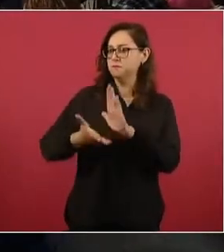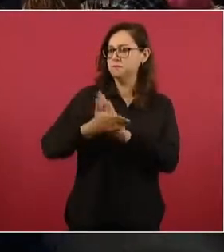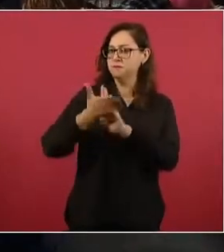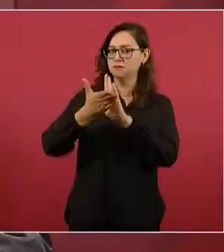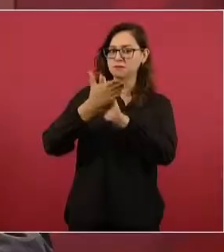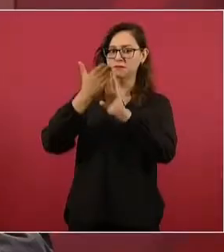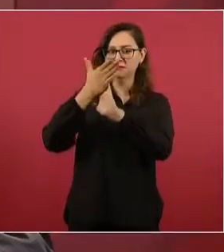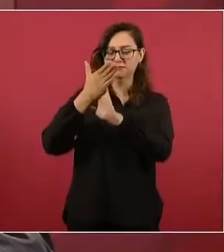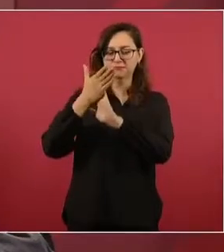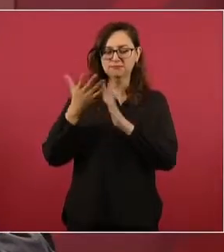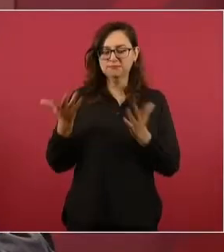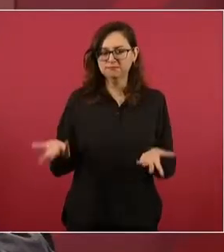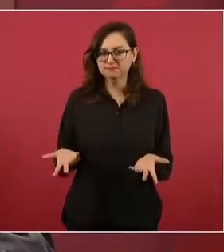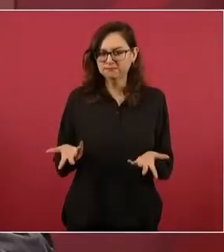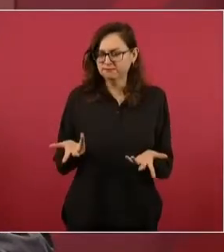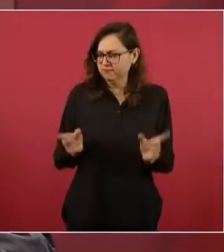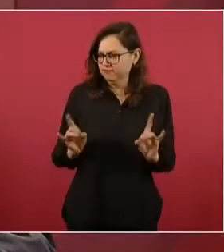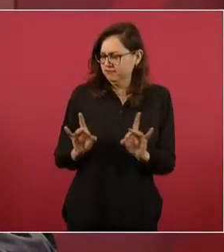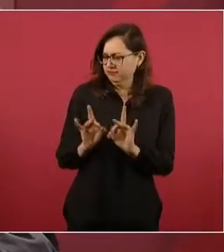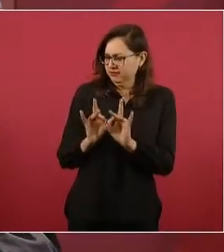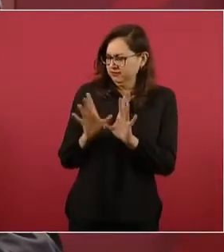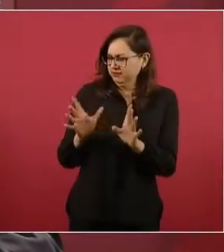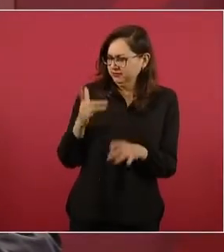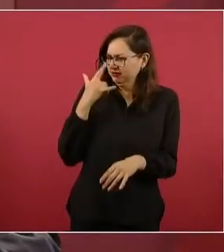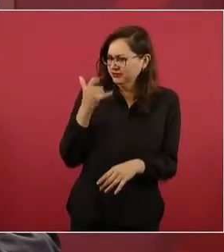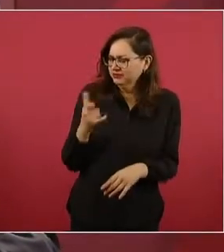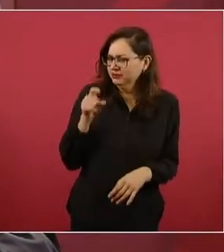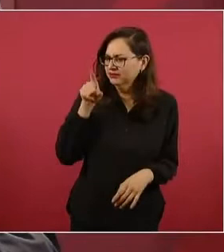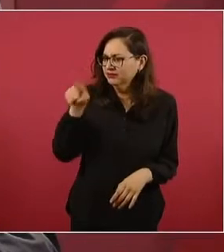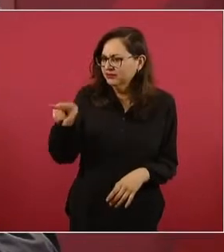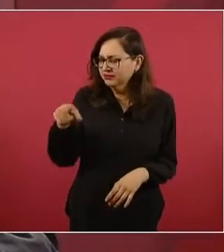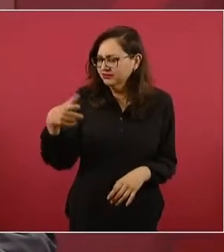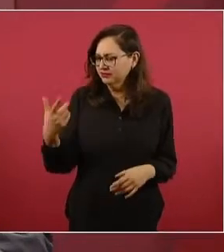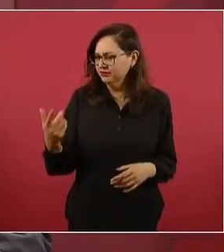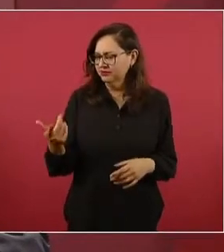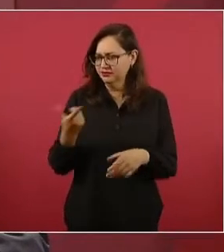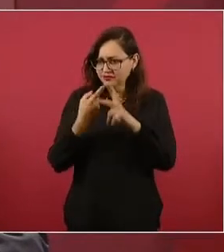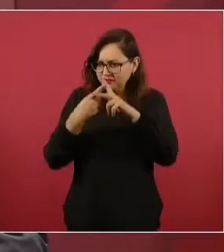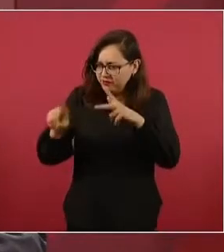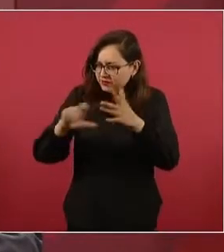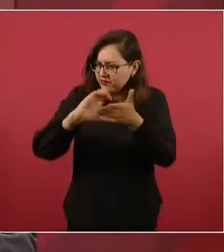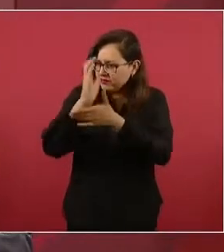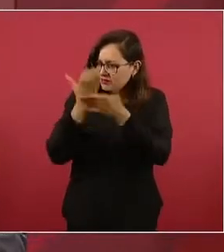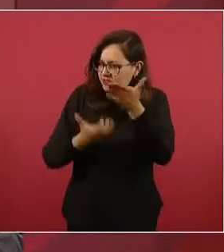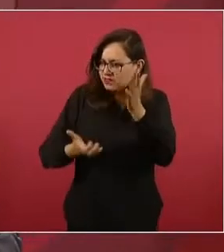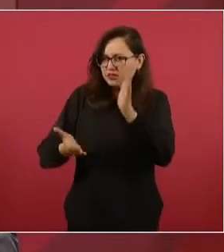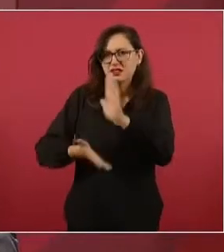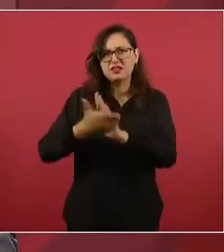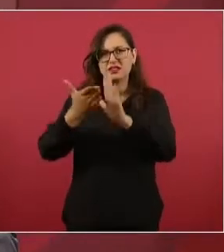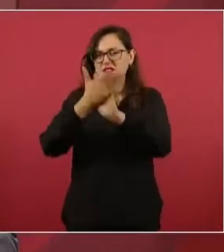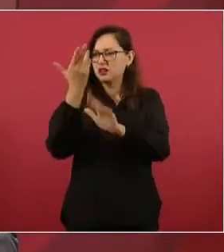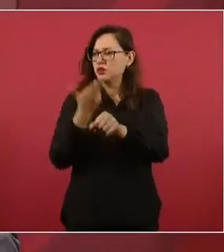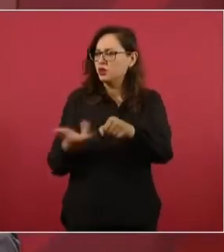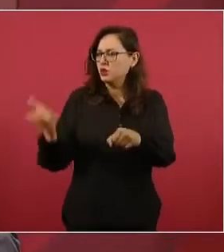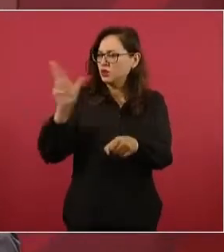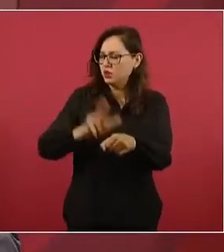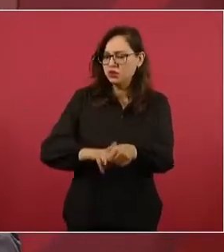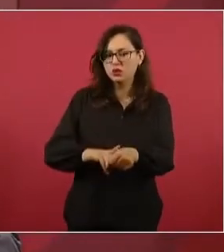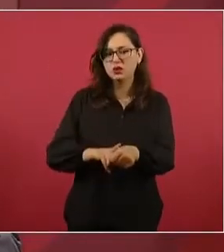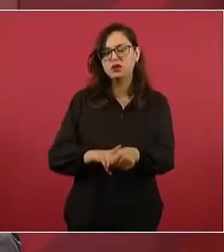influyente se dedicaban a construir hospitales con un sistema